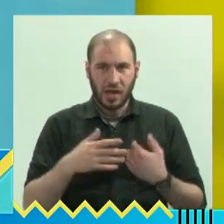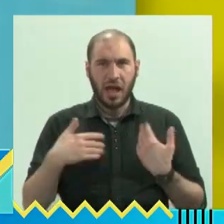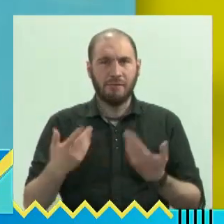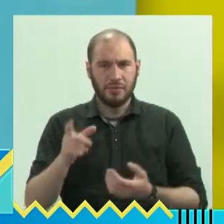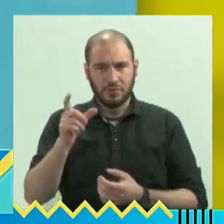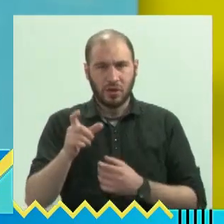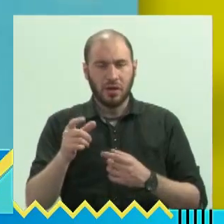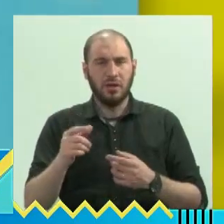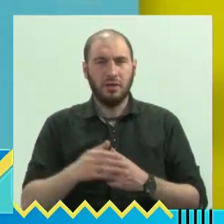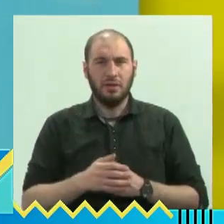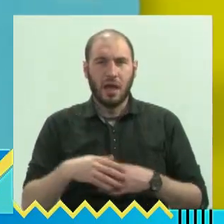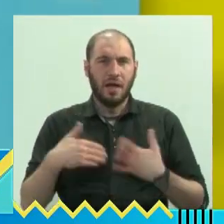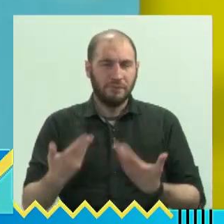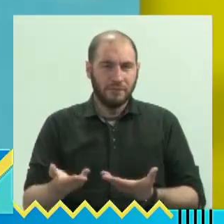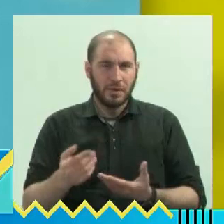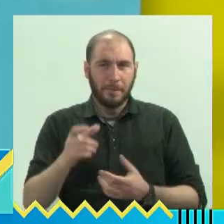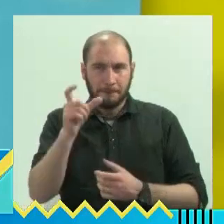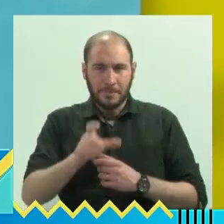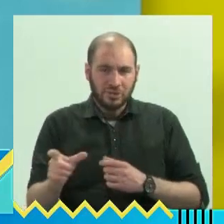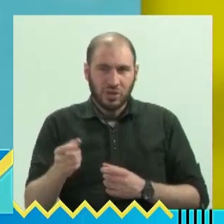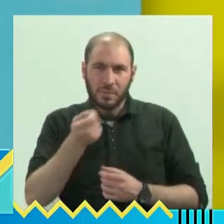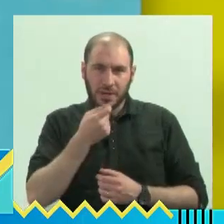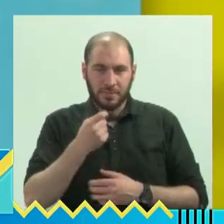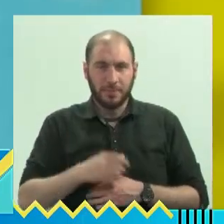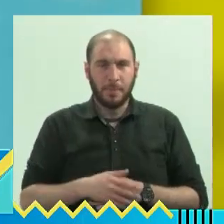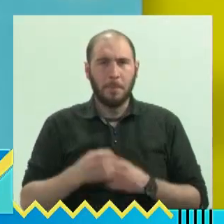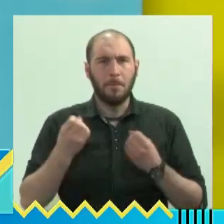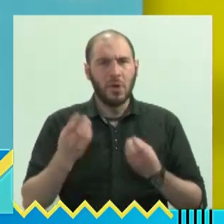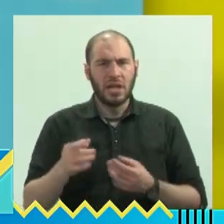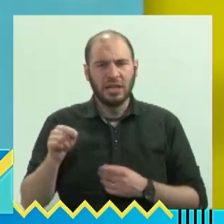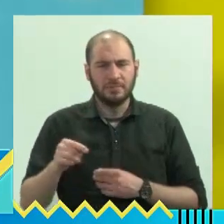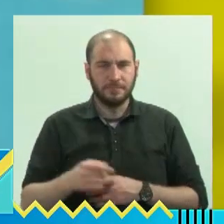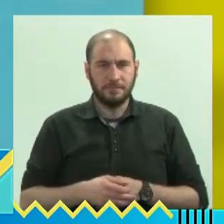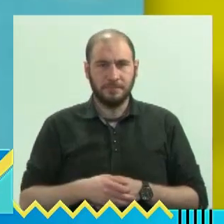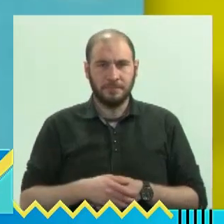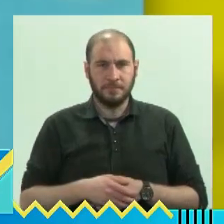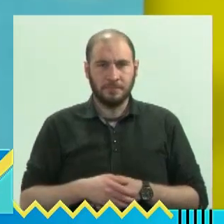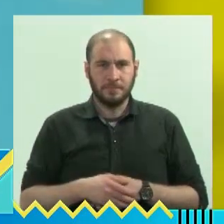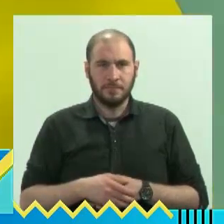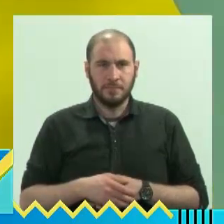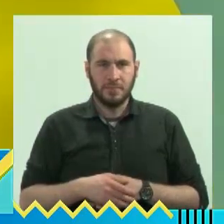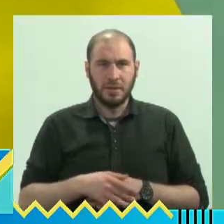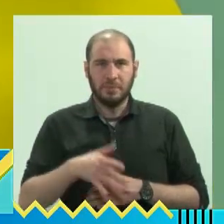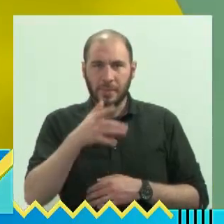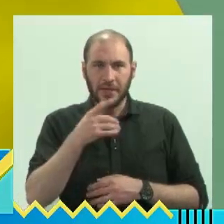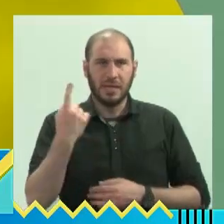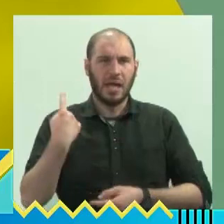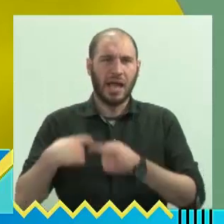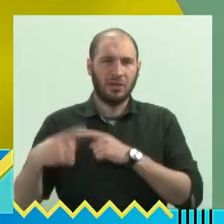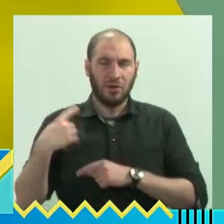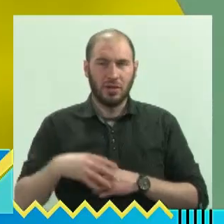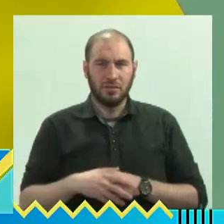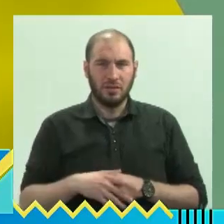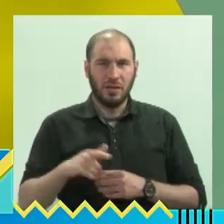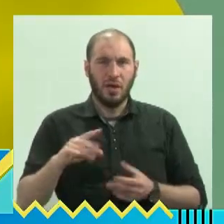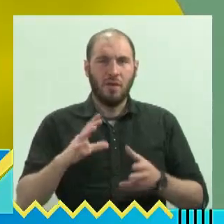de ciertos personajes, si se quiere. ¿Por qué crees que pasa eso? Creo que los mitos tienen